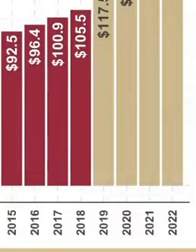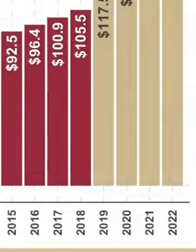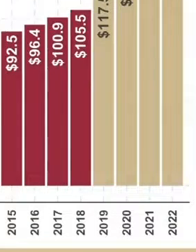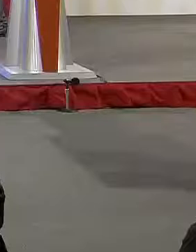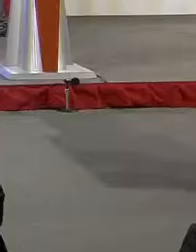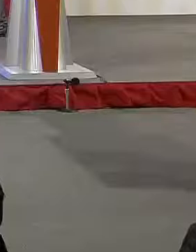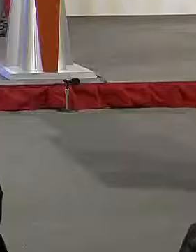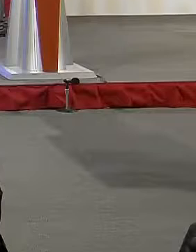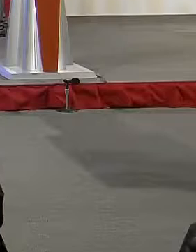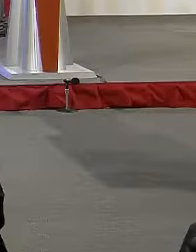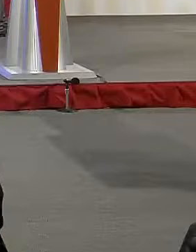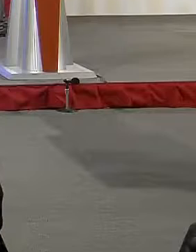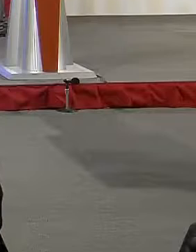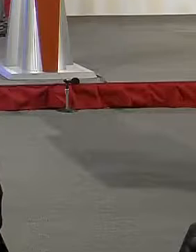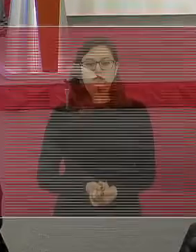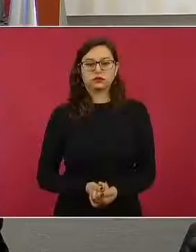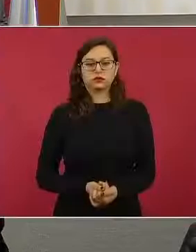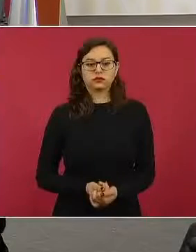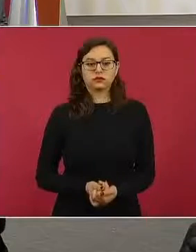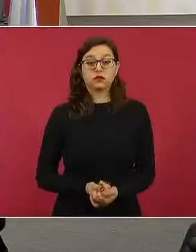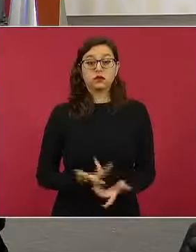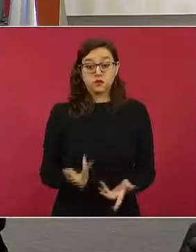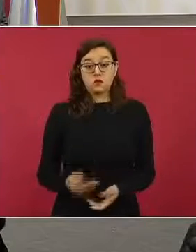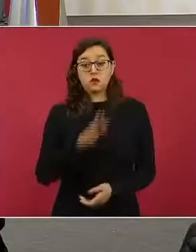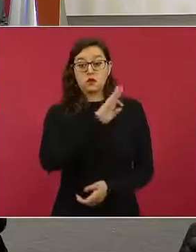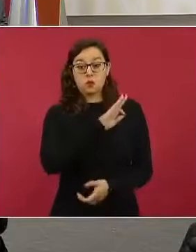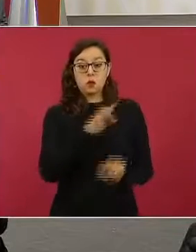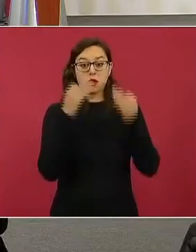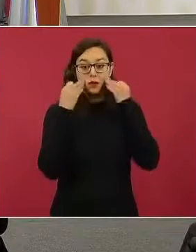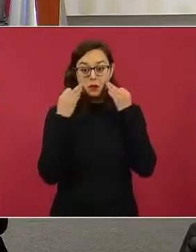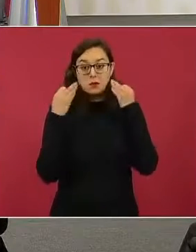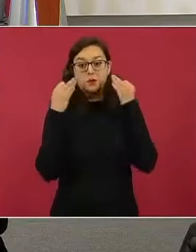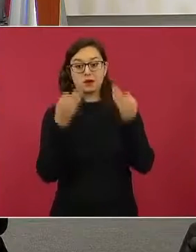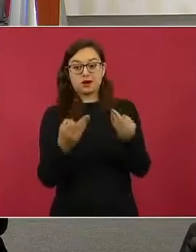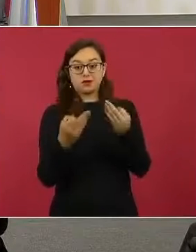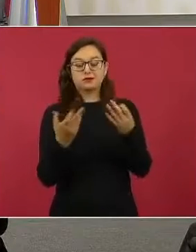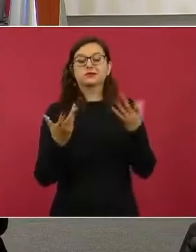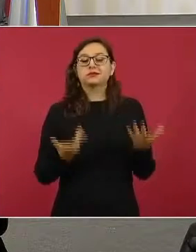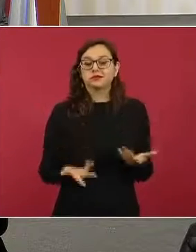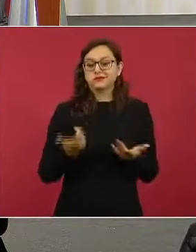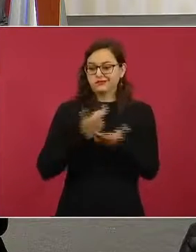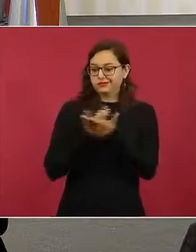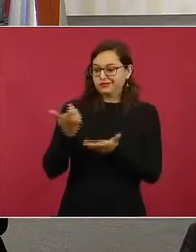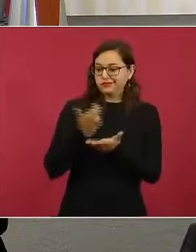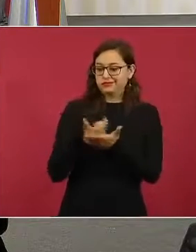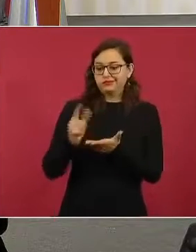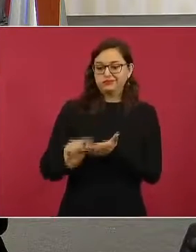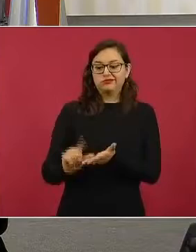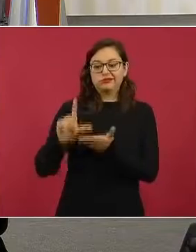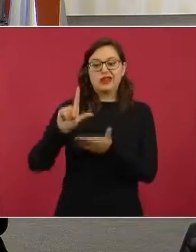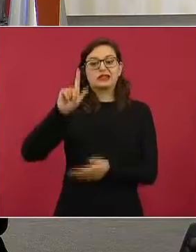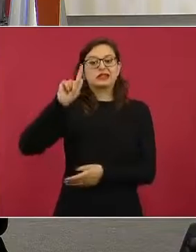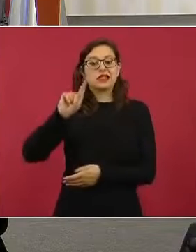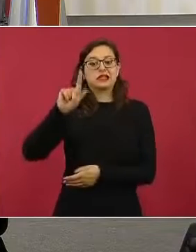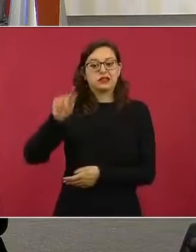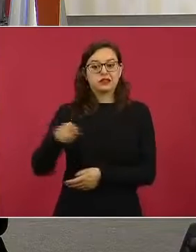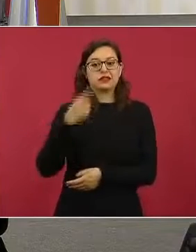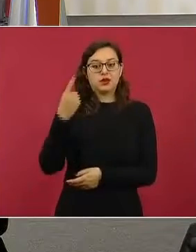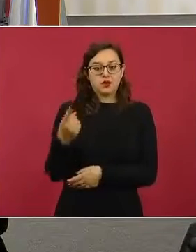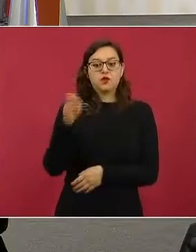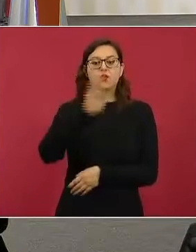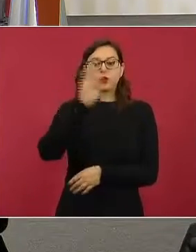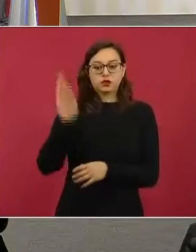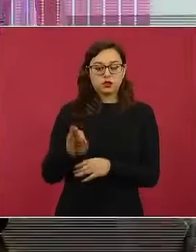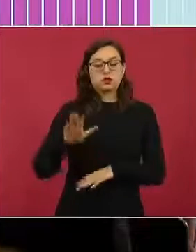del 71%. Es decir, se puede comprar 71% más con el salario mínimo que cuando llegamos al